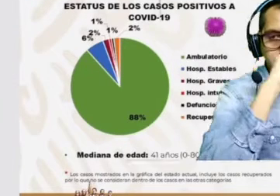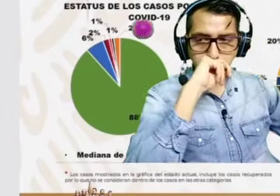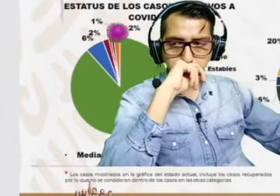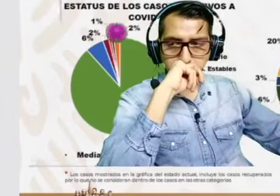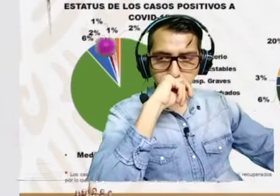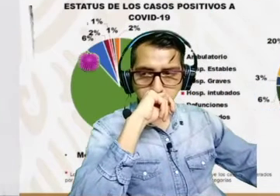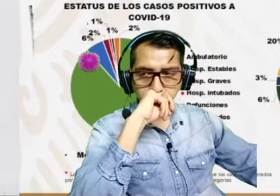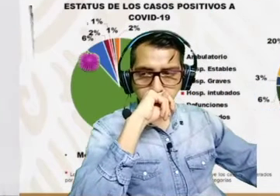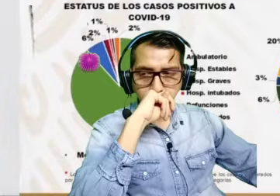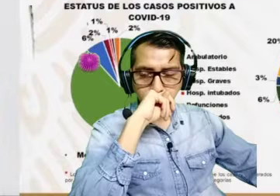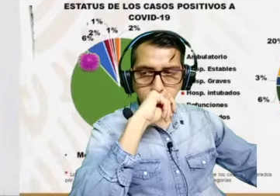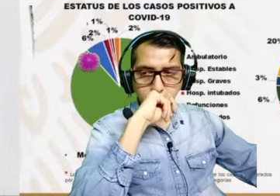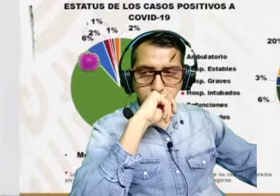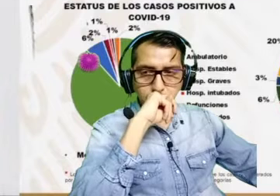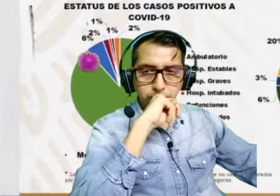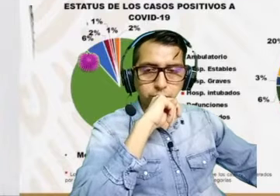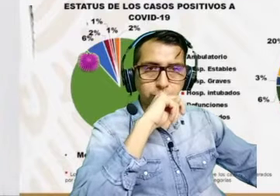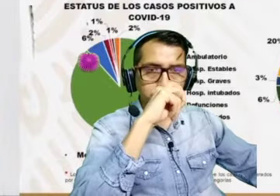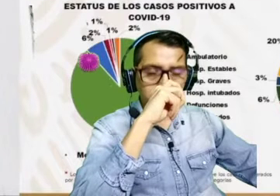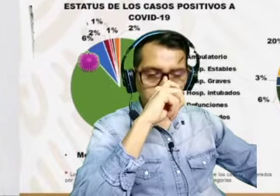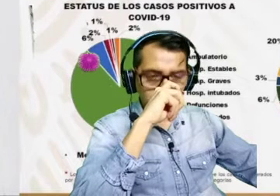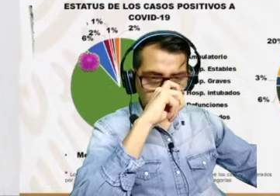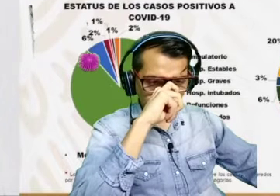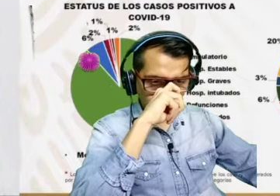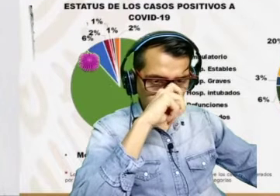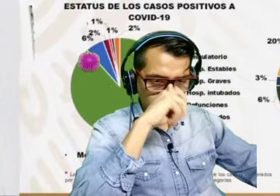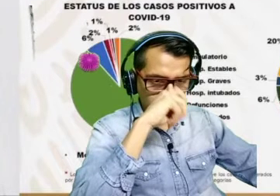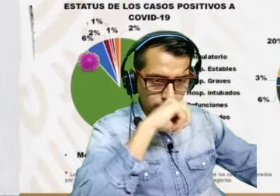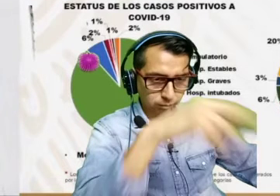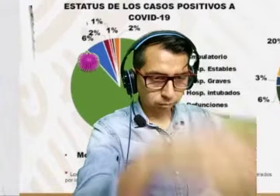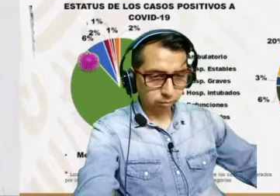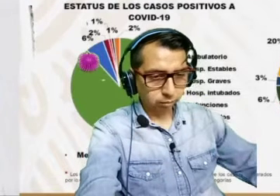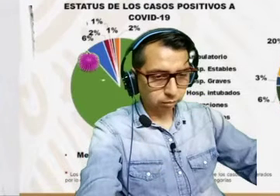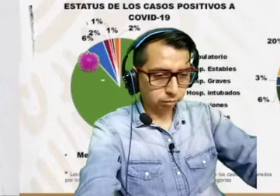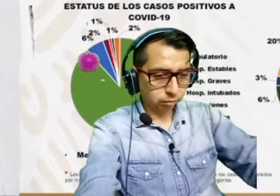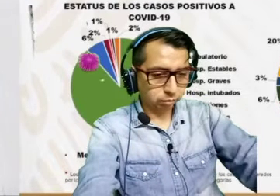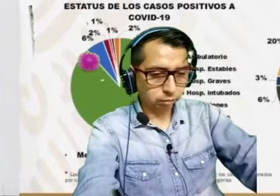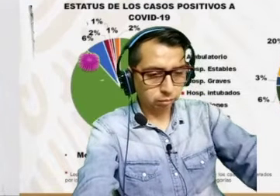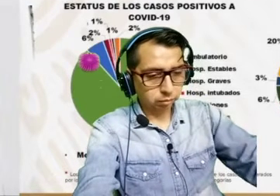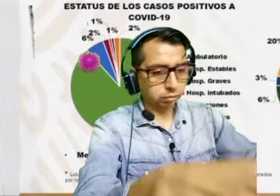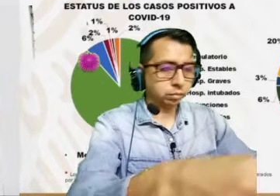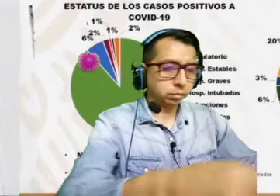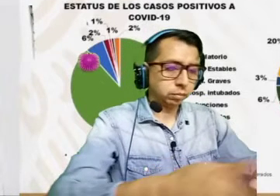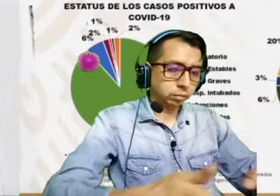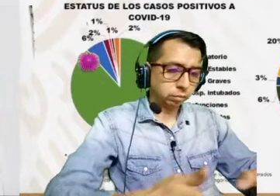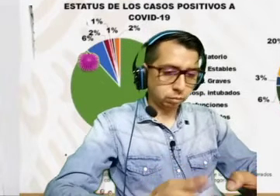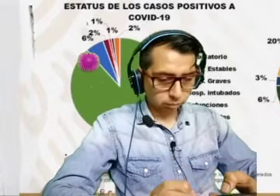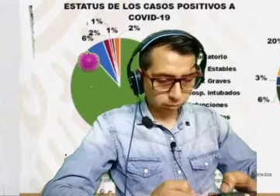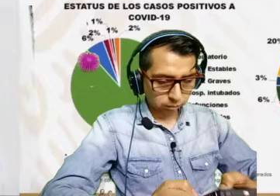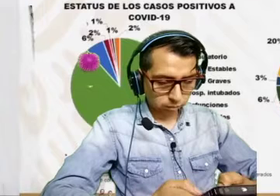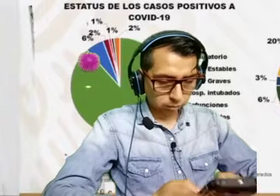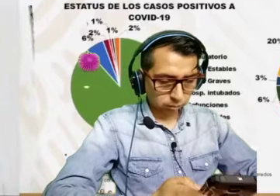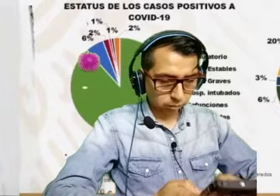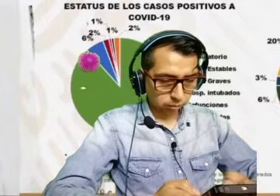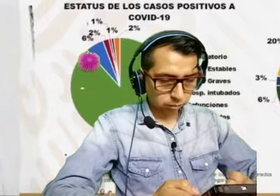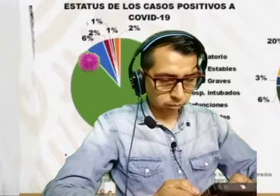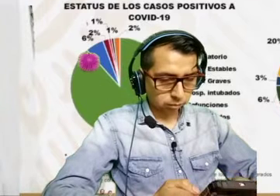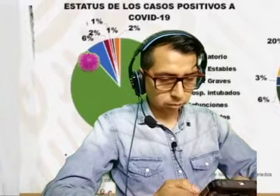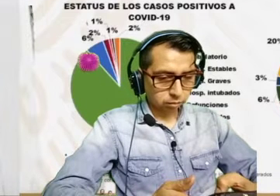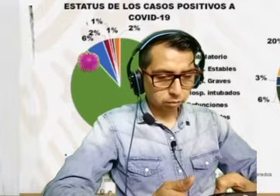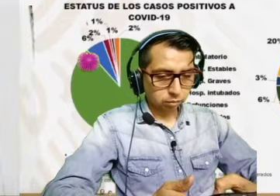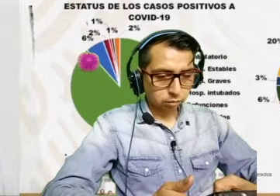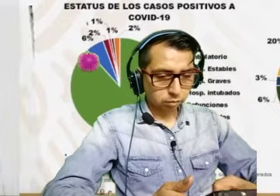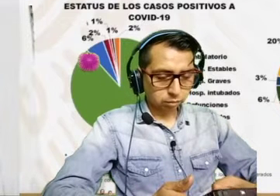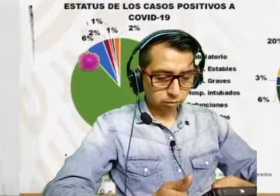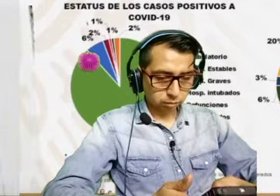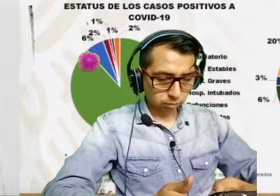esos estados que tienen casos positivos que van de 1 a 5 solamente, y luego la escala se va incrementando para aquellos